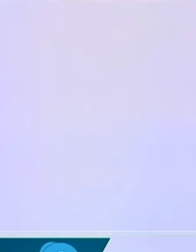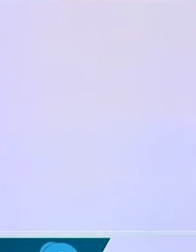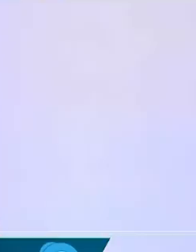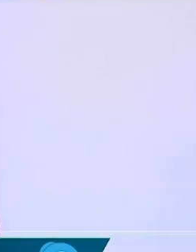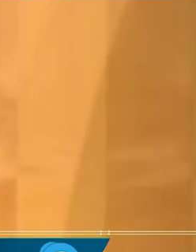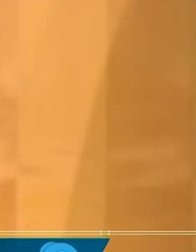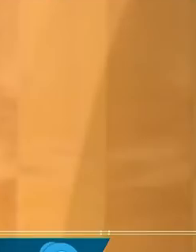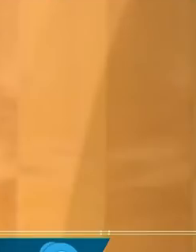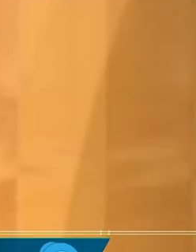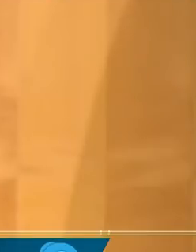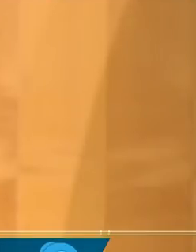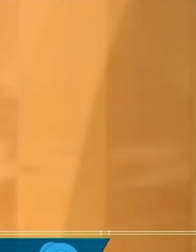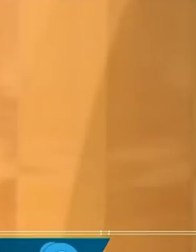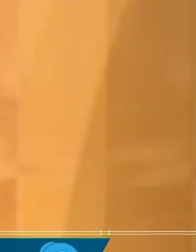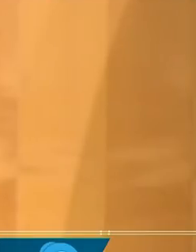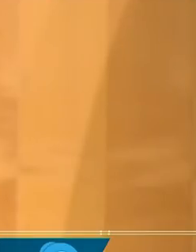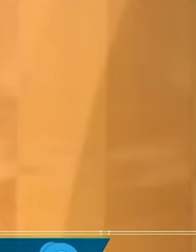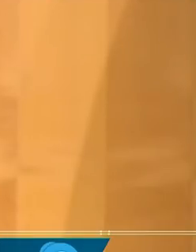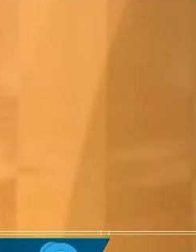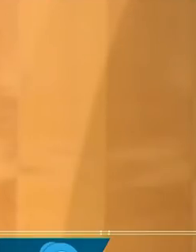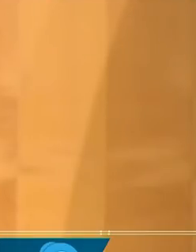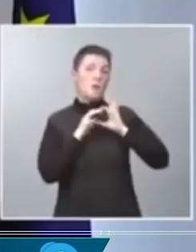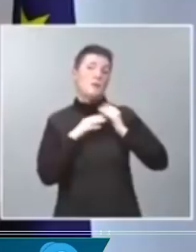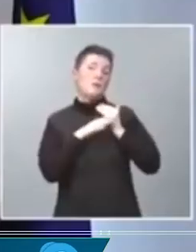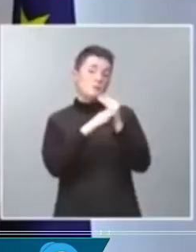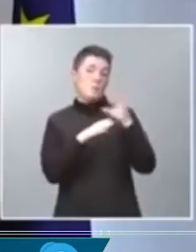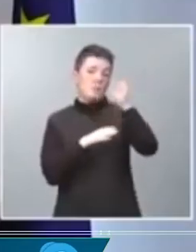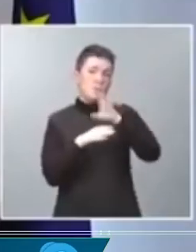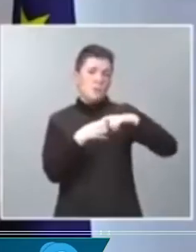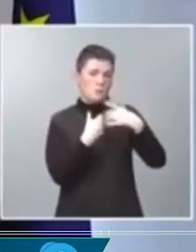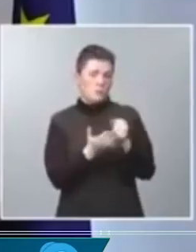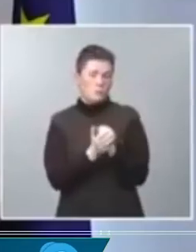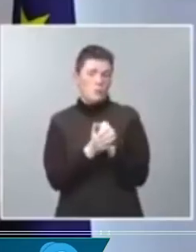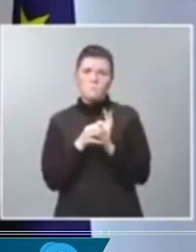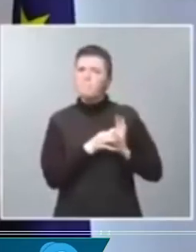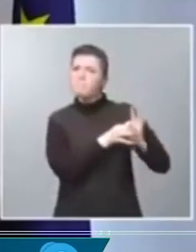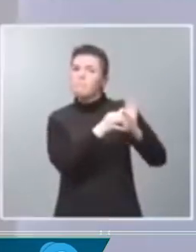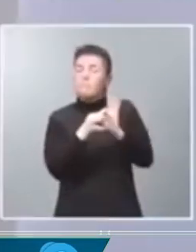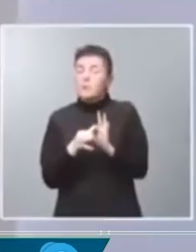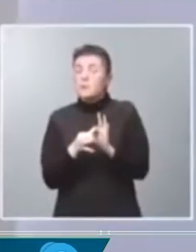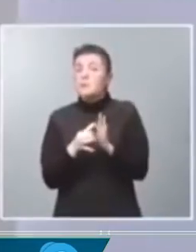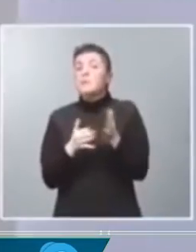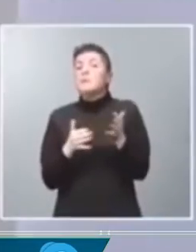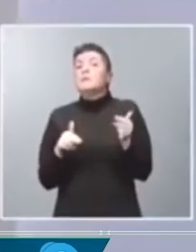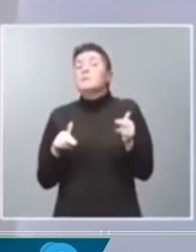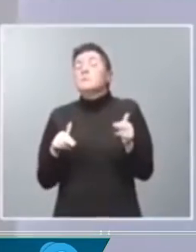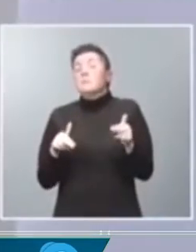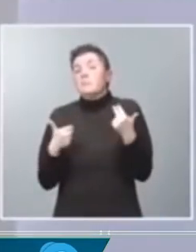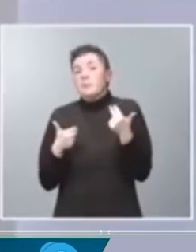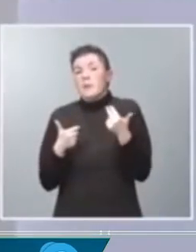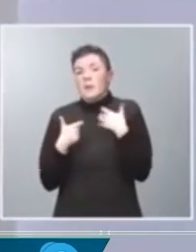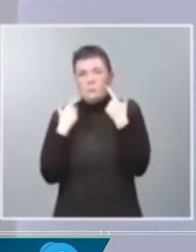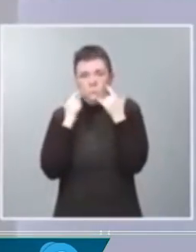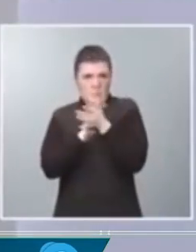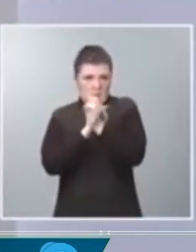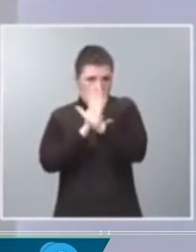y eso lo tiene que hacer el país que tiene el déficit de estructural más alto de la unión europea y un